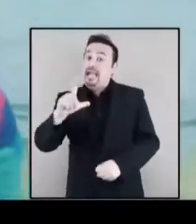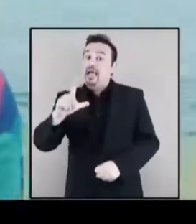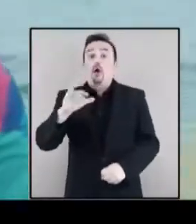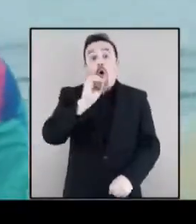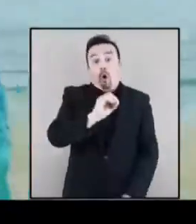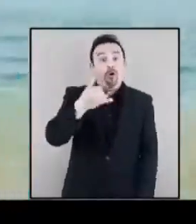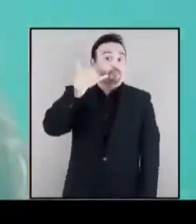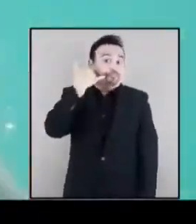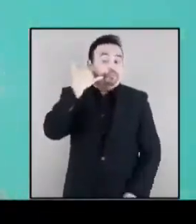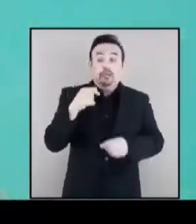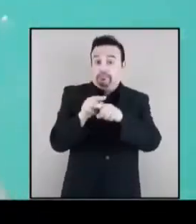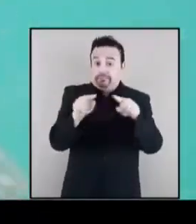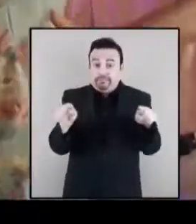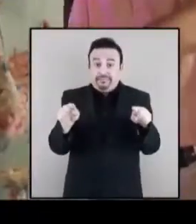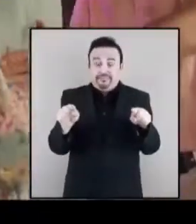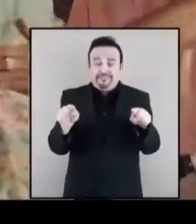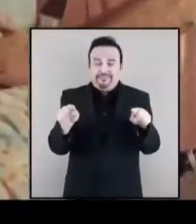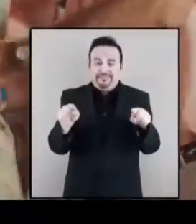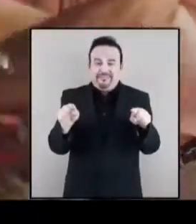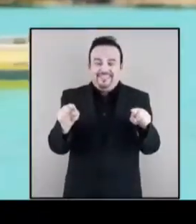www.vacacionestercereedad.cl o llamando al